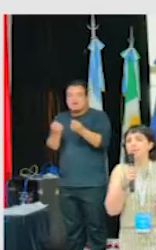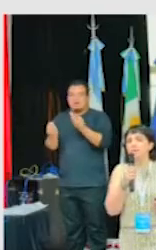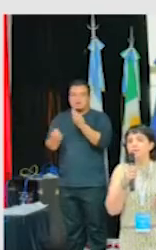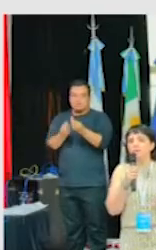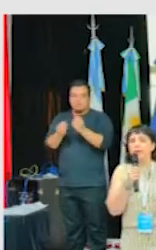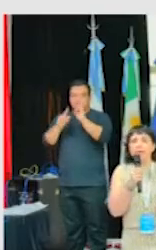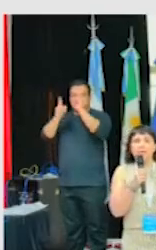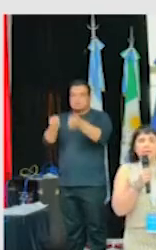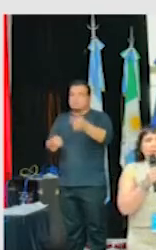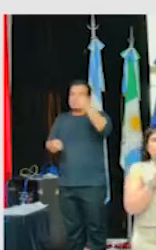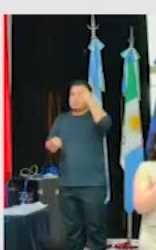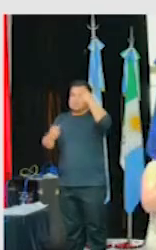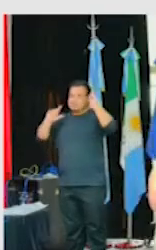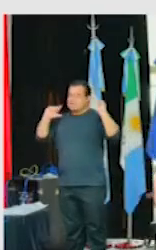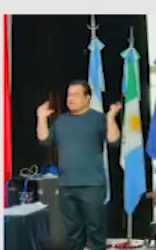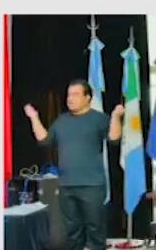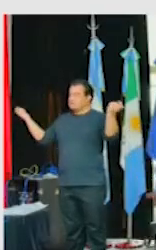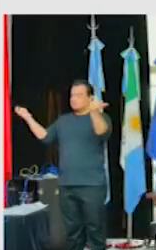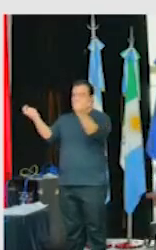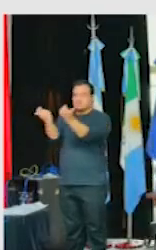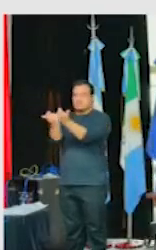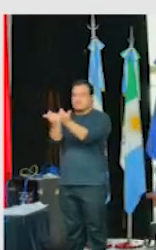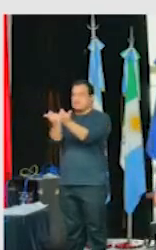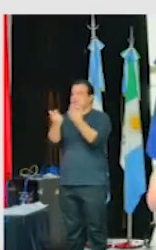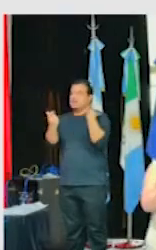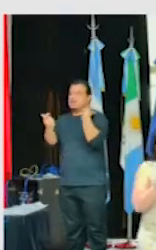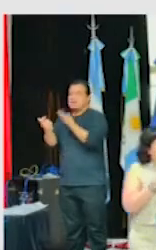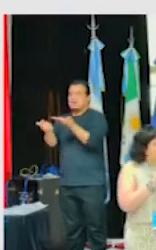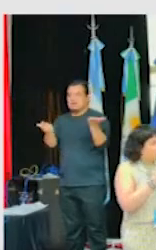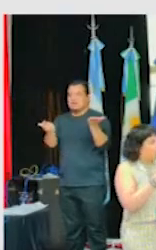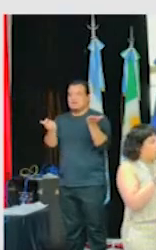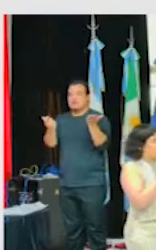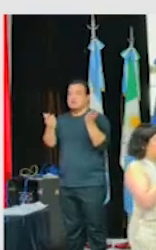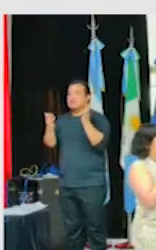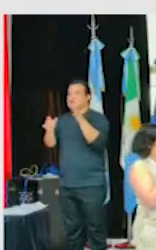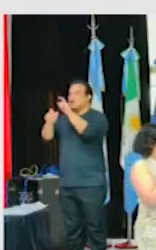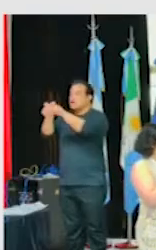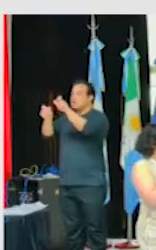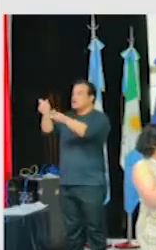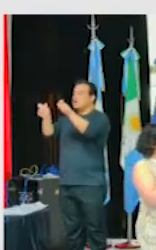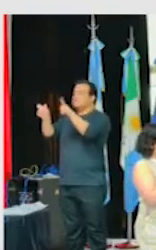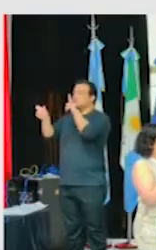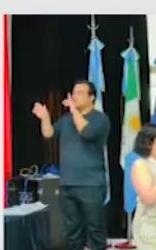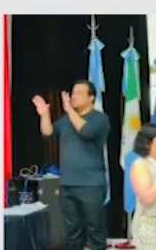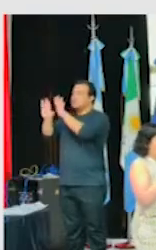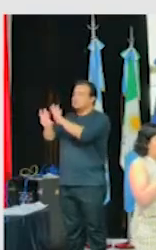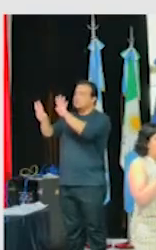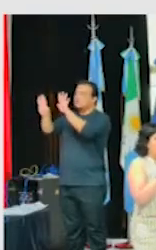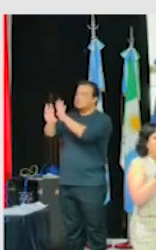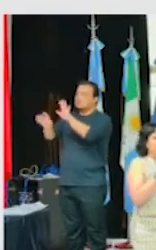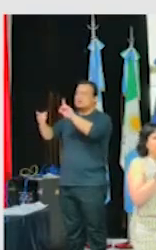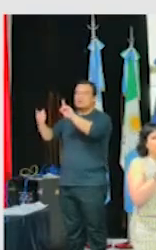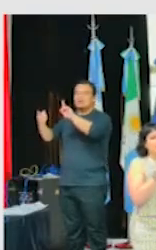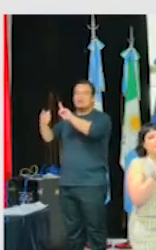fenómeno social y no como un problema del médico aislado, porque si lo pensamos así, vamos